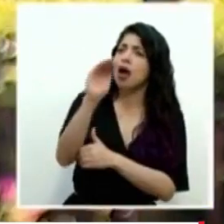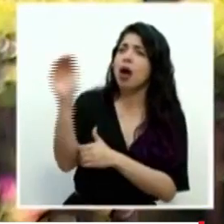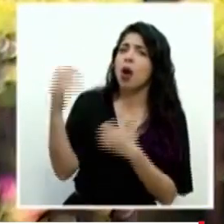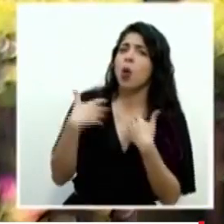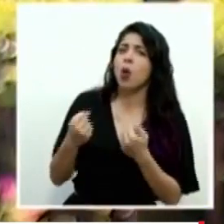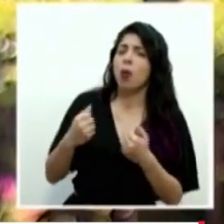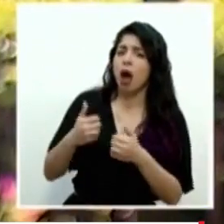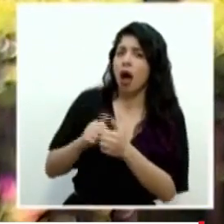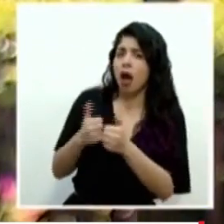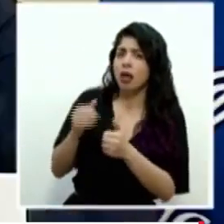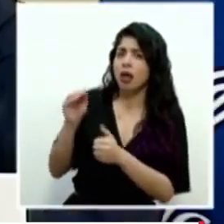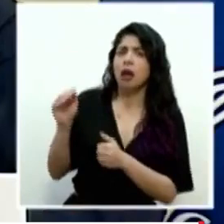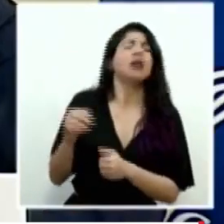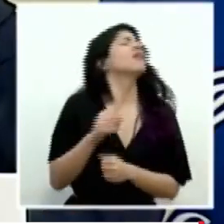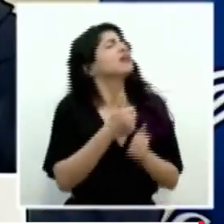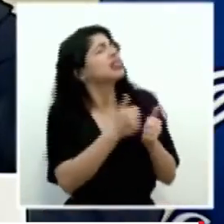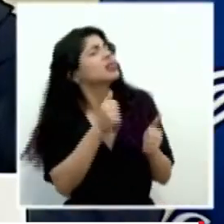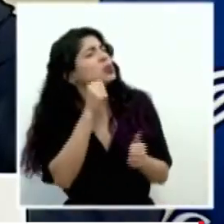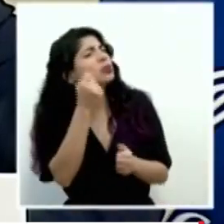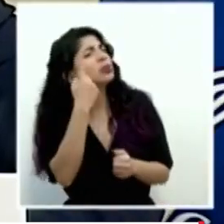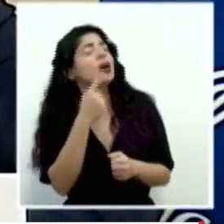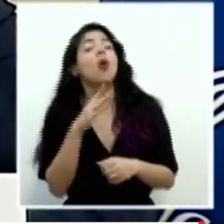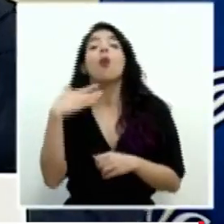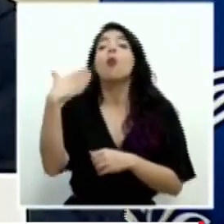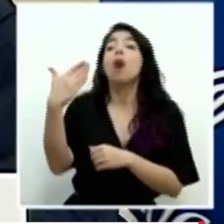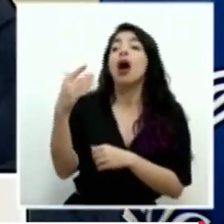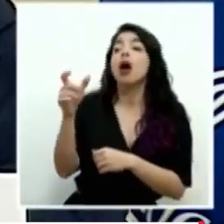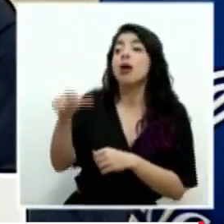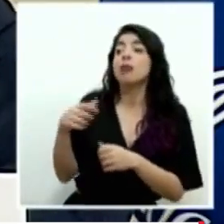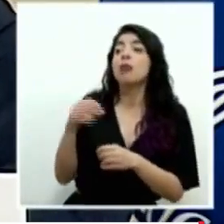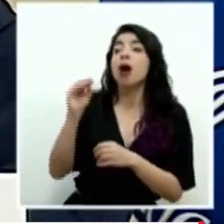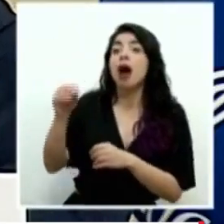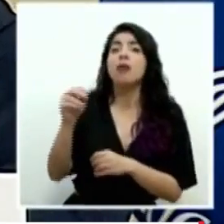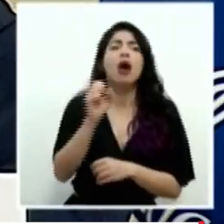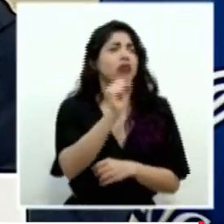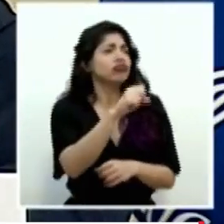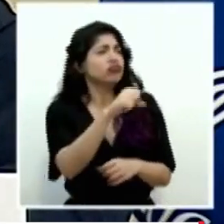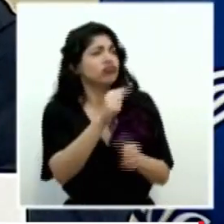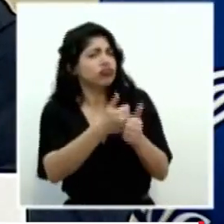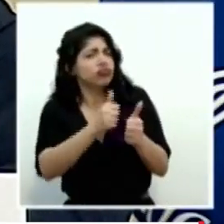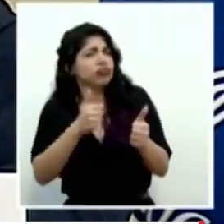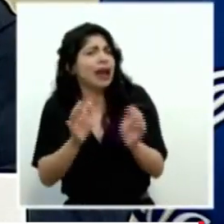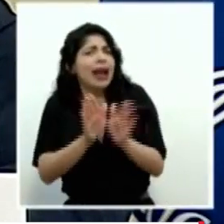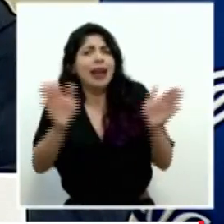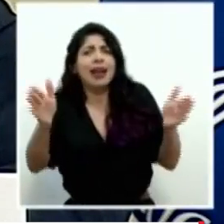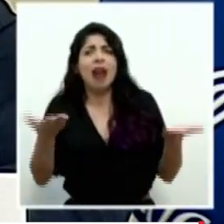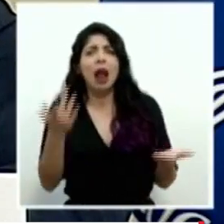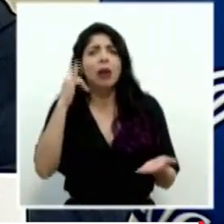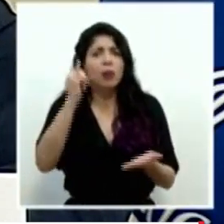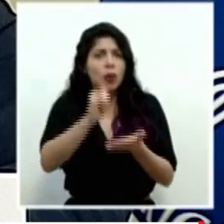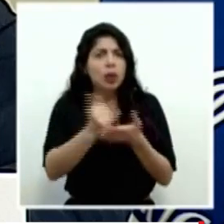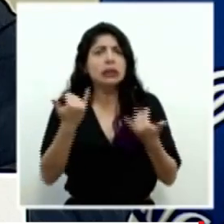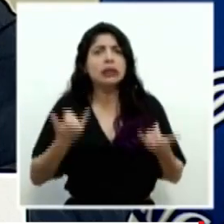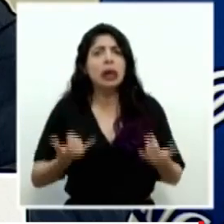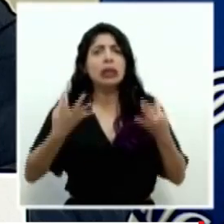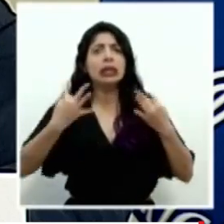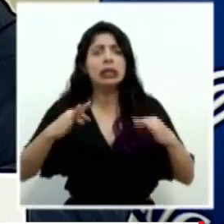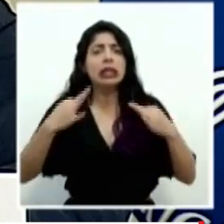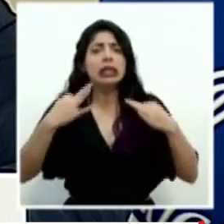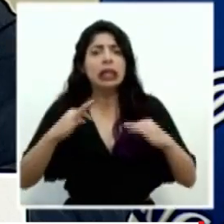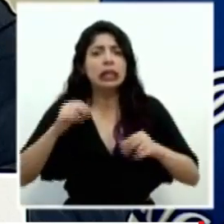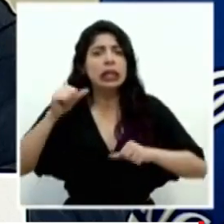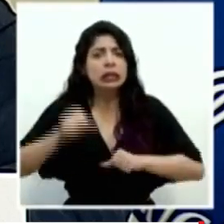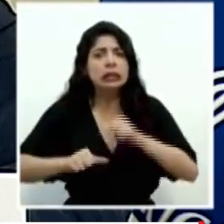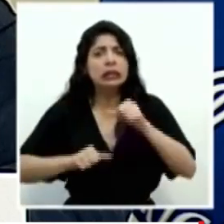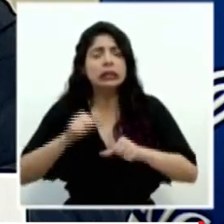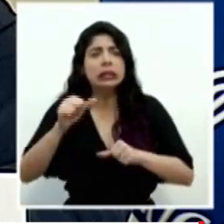esas recuperaciones? ¿Un rezago, perdón? A la hora de notificarle la recuperación. Sí, claro, el rezago ha sido en general, por eso es que estamos tratando también de hacer el